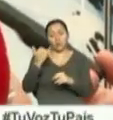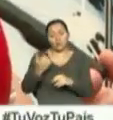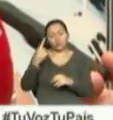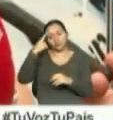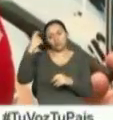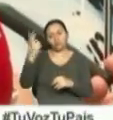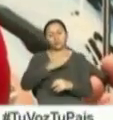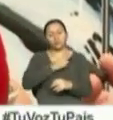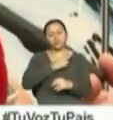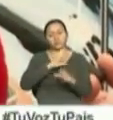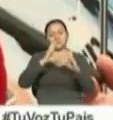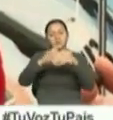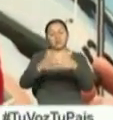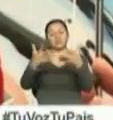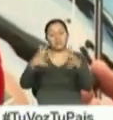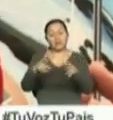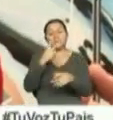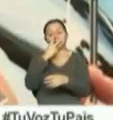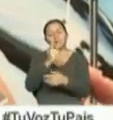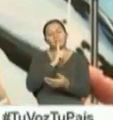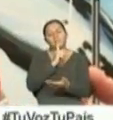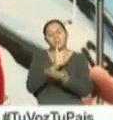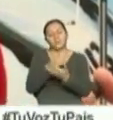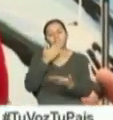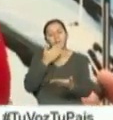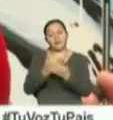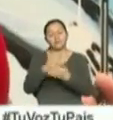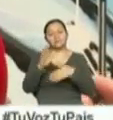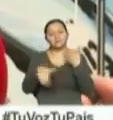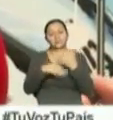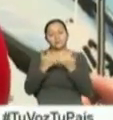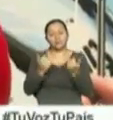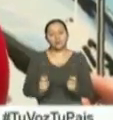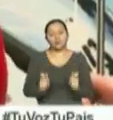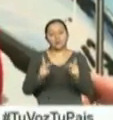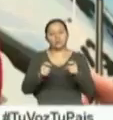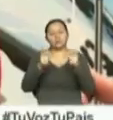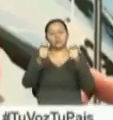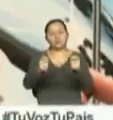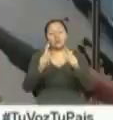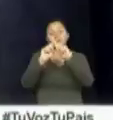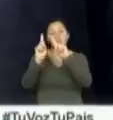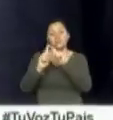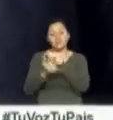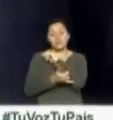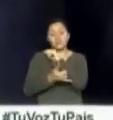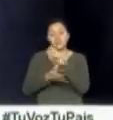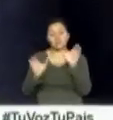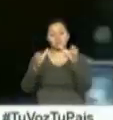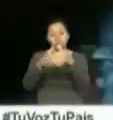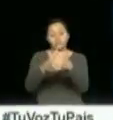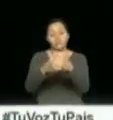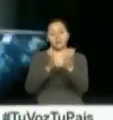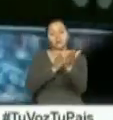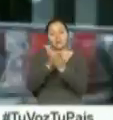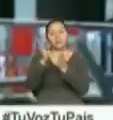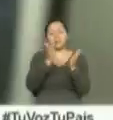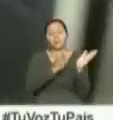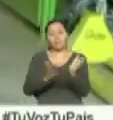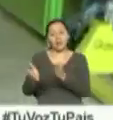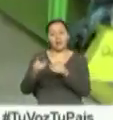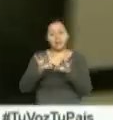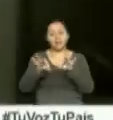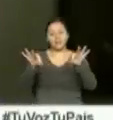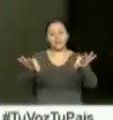universidad. Entonces, en verdad agradezco que el gobierno dé estas oportunidades en diferentes países. A través de los programas de becas se